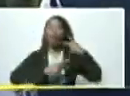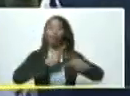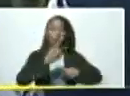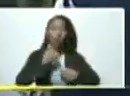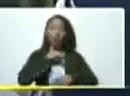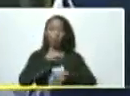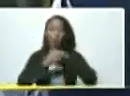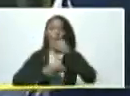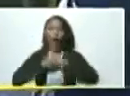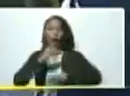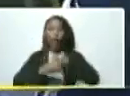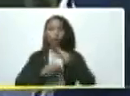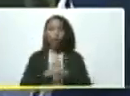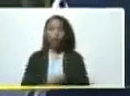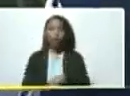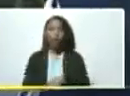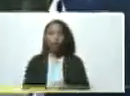producido